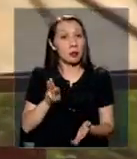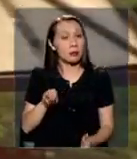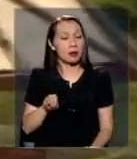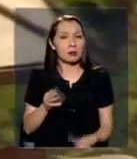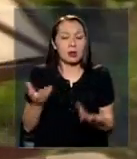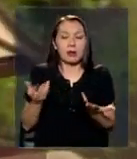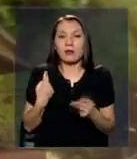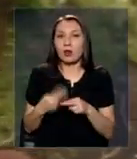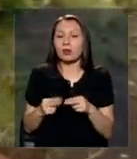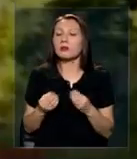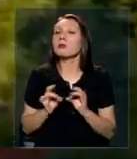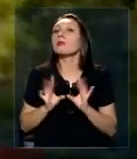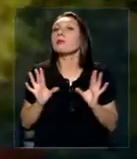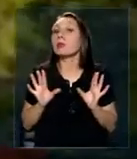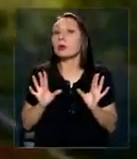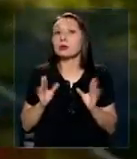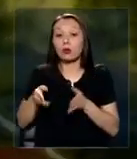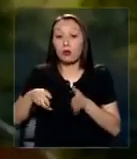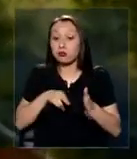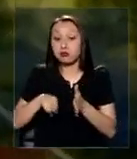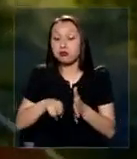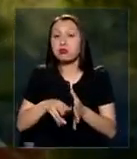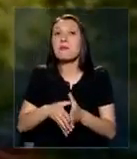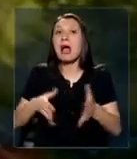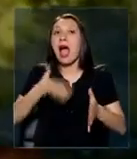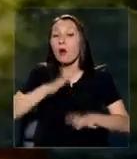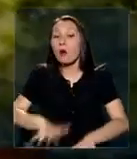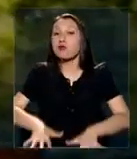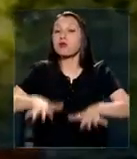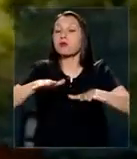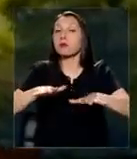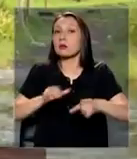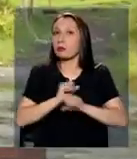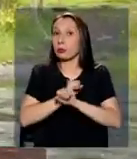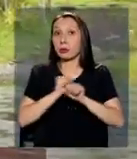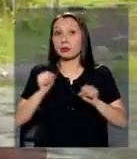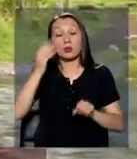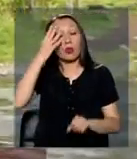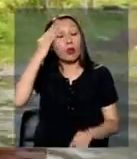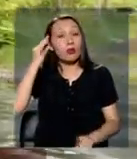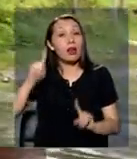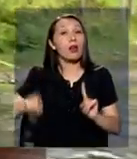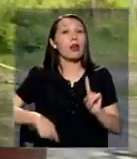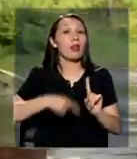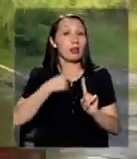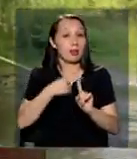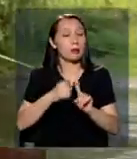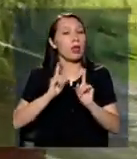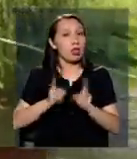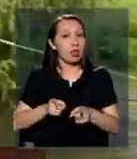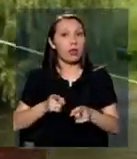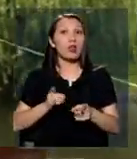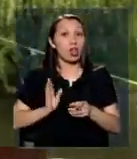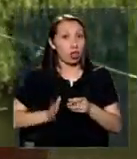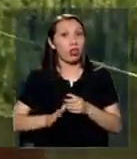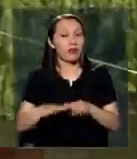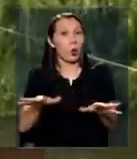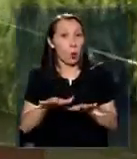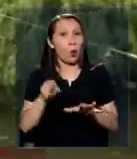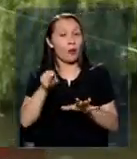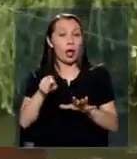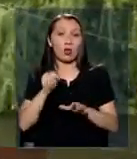de pensar qué habría ocurrido si el río hubiese llevado más agua. Imposible olvidarse si además deben seguir transportándose